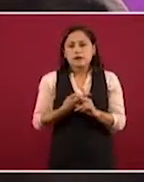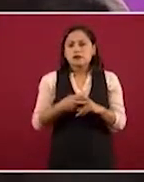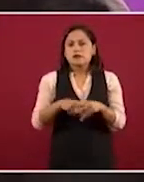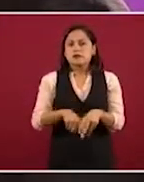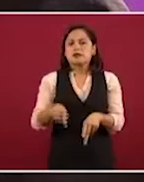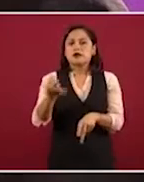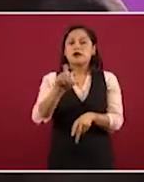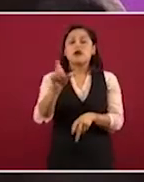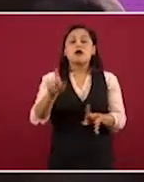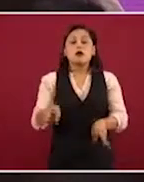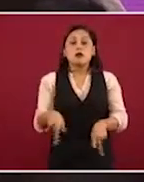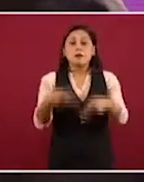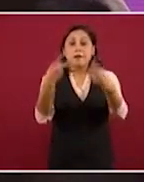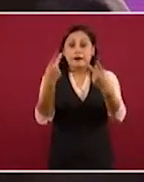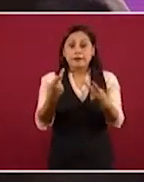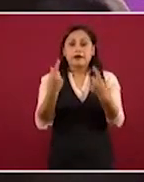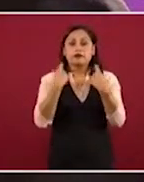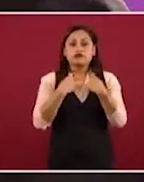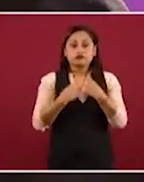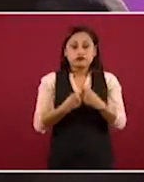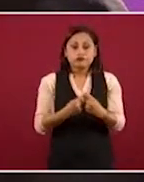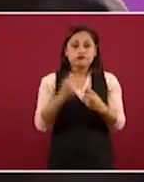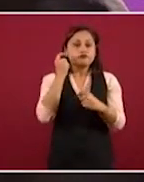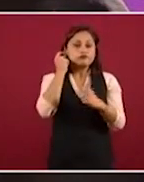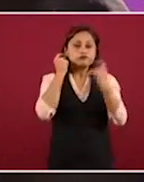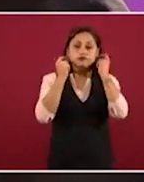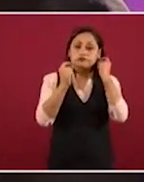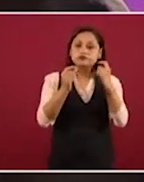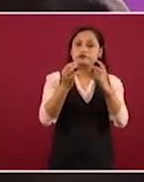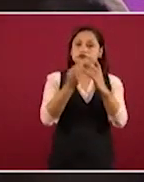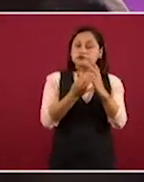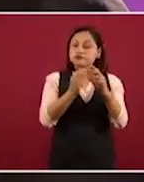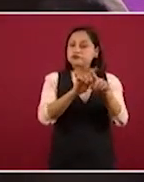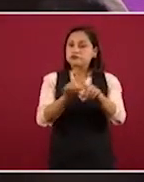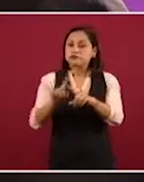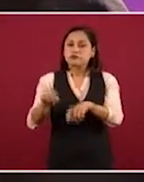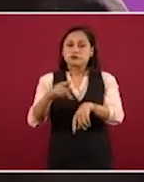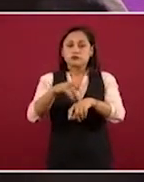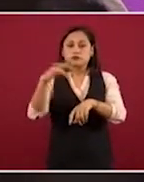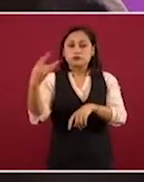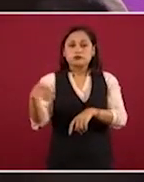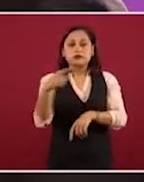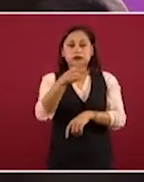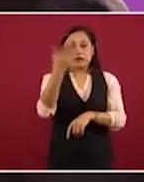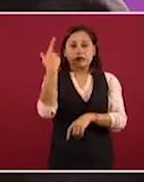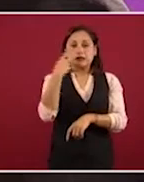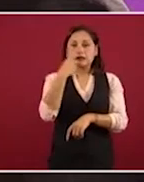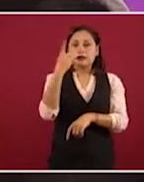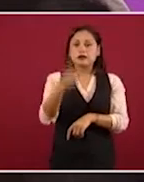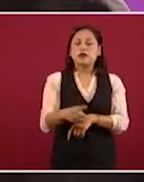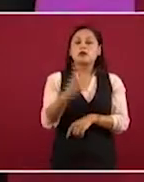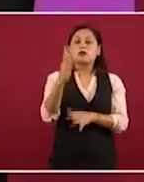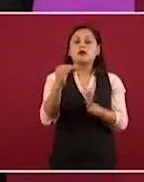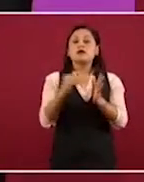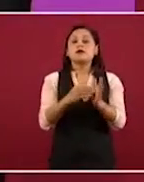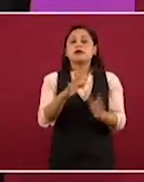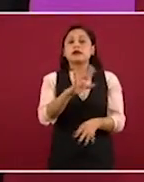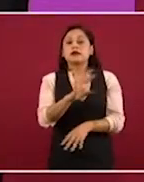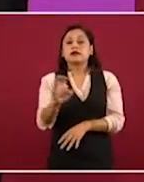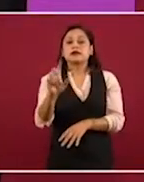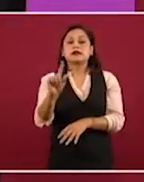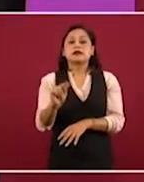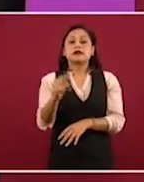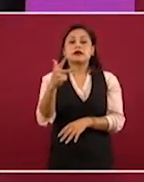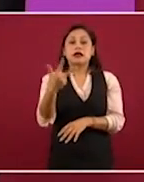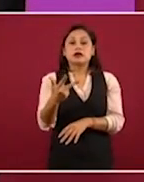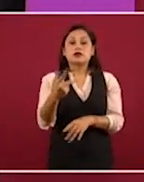presidente y nos sentimos honrados lo lo comentó hay una transferencia de alrededor de 4 mil 578 joyas de la fiscalía general de